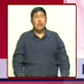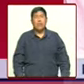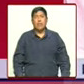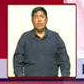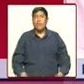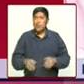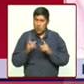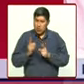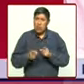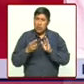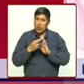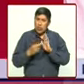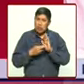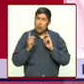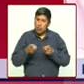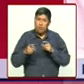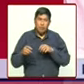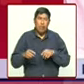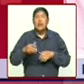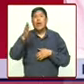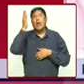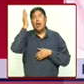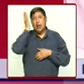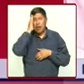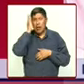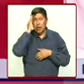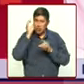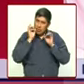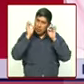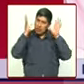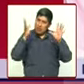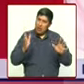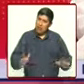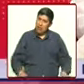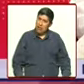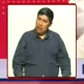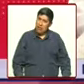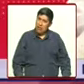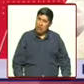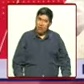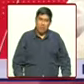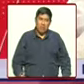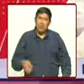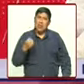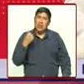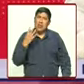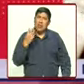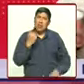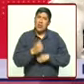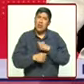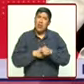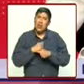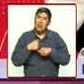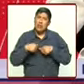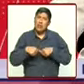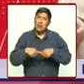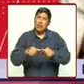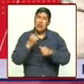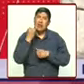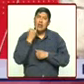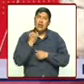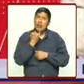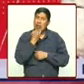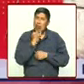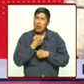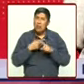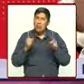son directrices que hay que seguir. ¿Sabes qué me impacta, Kevin? Son 14 años que tú vives en Israel, pero hablas